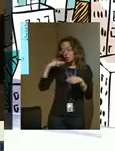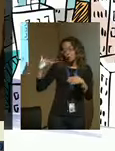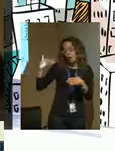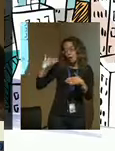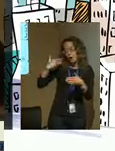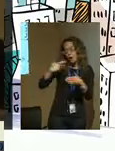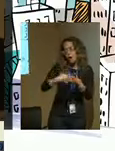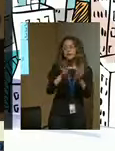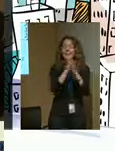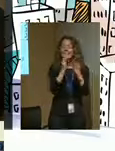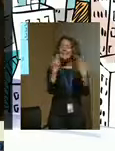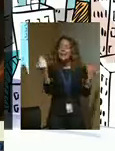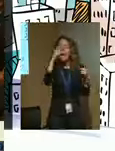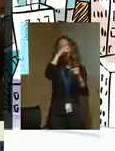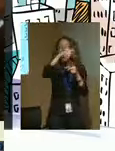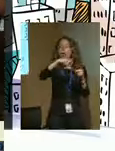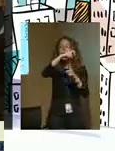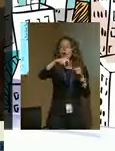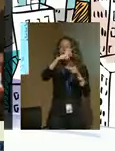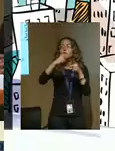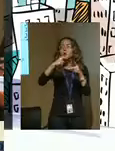realiza diferentes publicaciones anuales